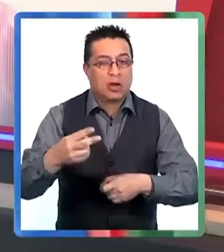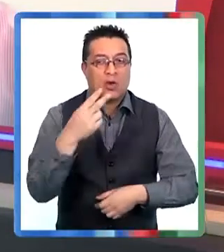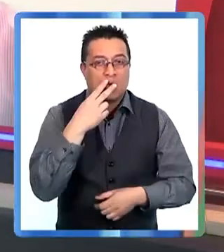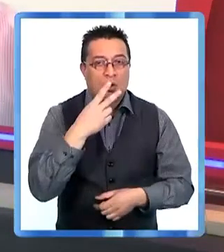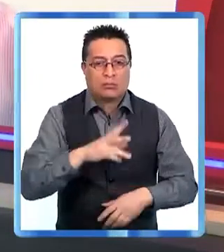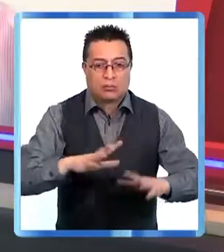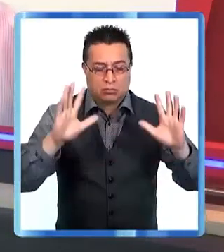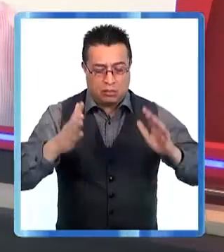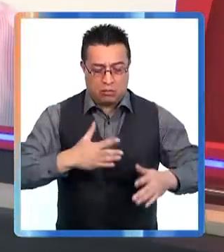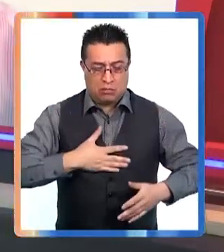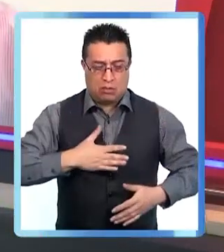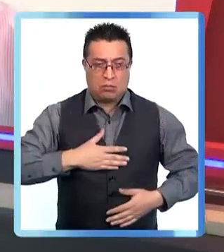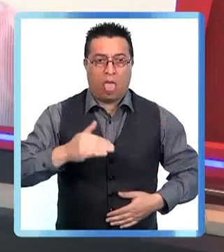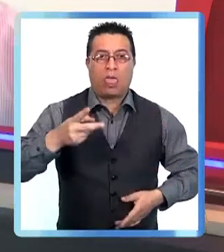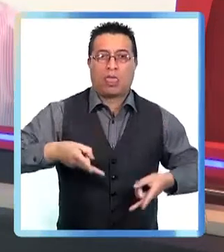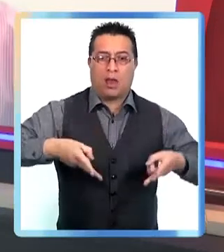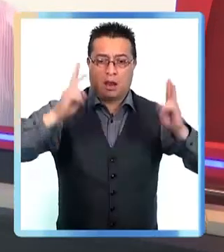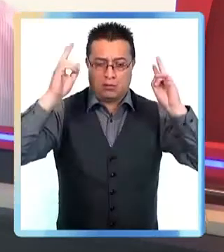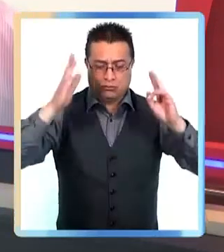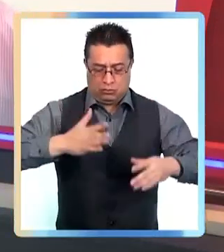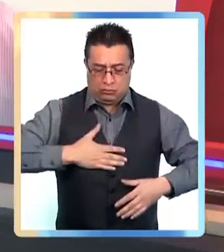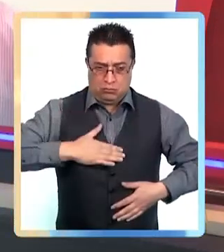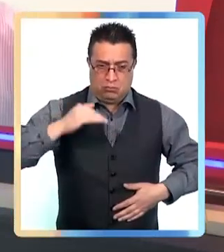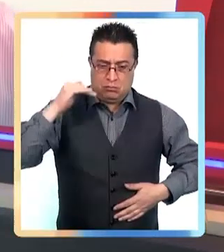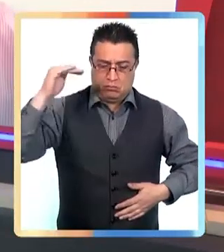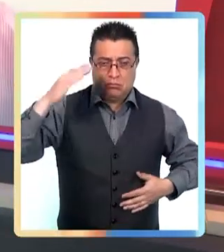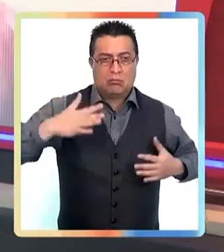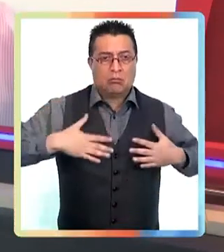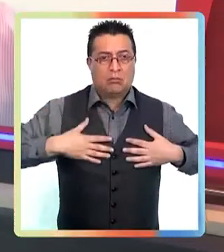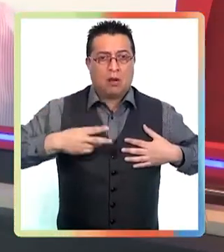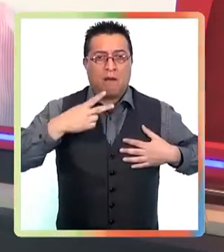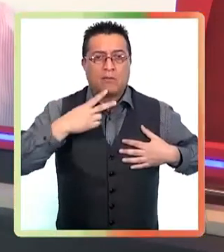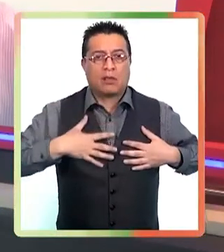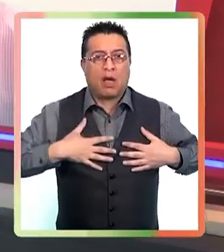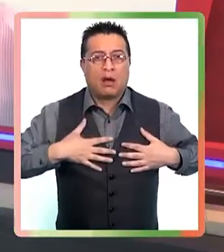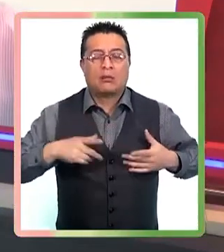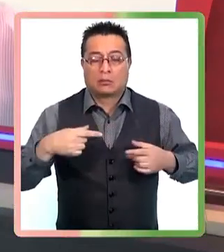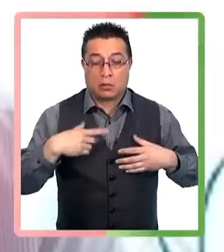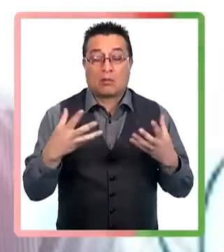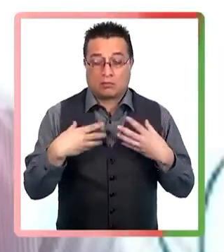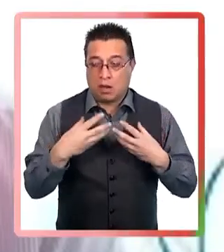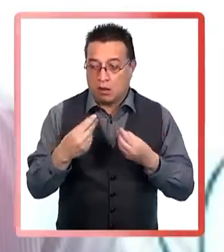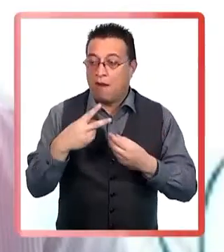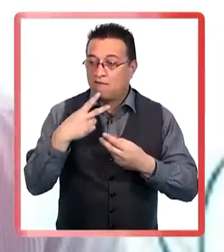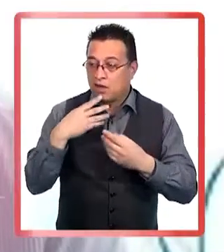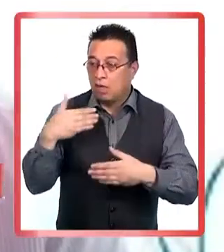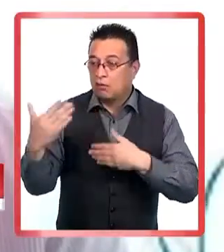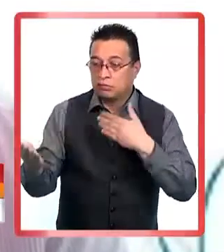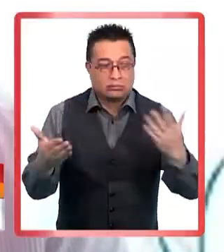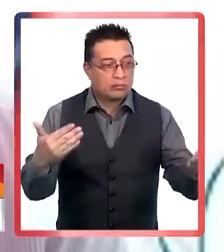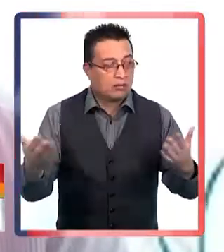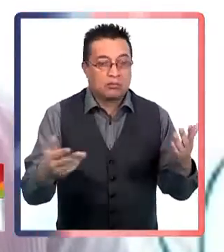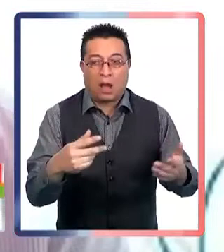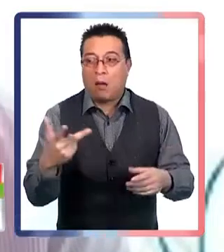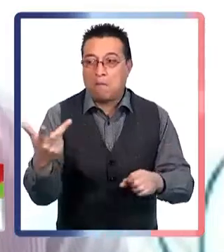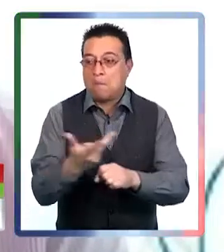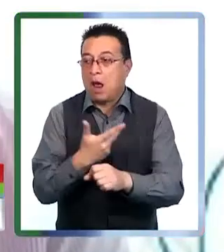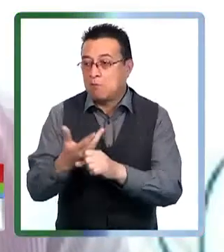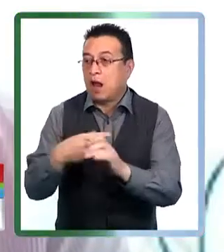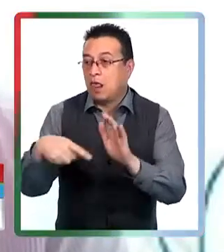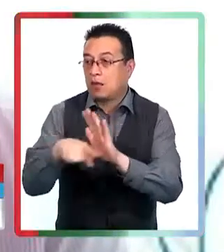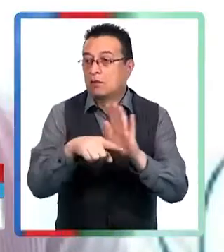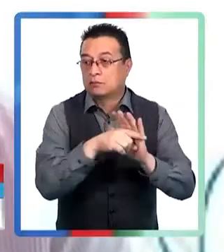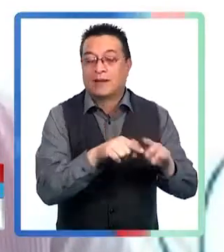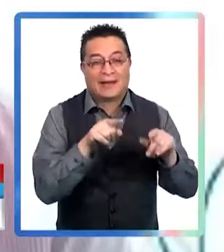los fumadores que dicen, es mi derecho. Claro, sí es su derecho, pero no le haga la vida imposible al que está al lado. Si